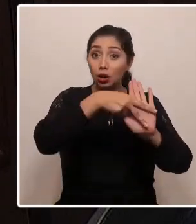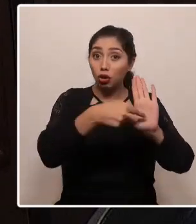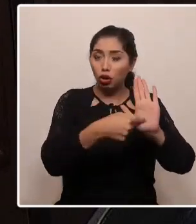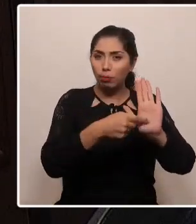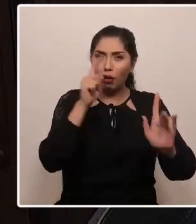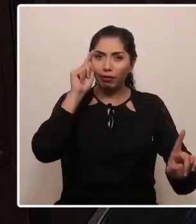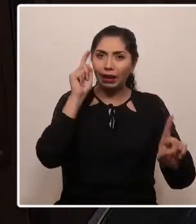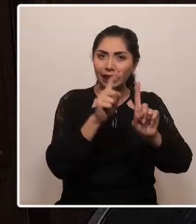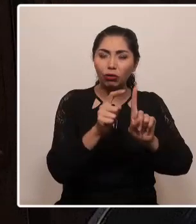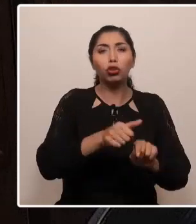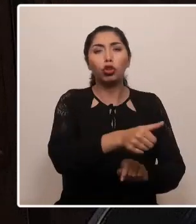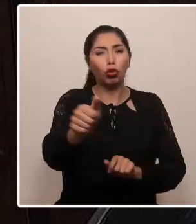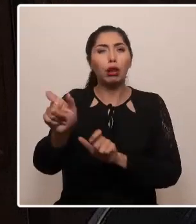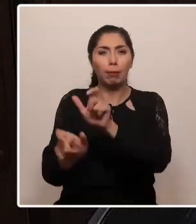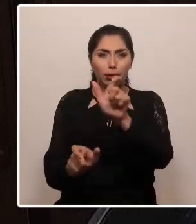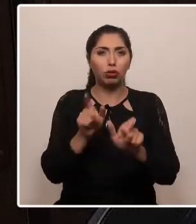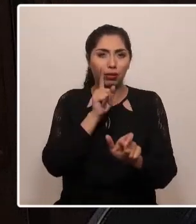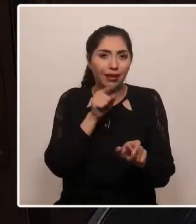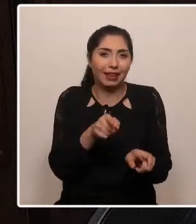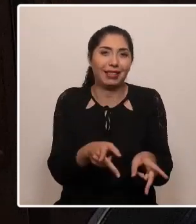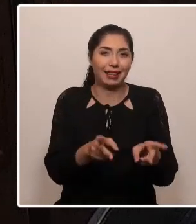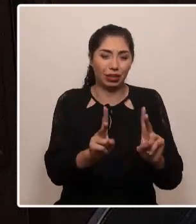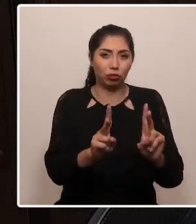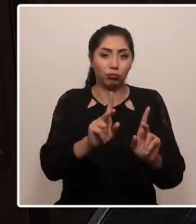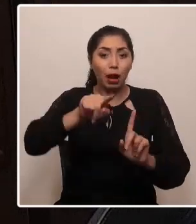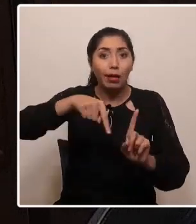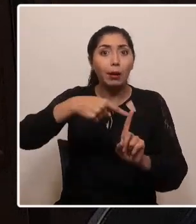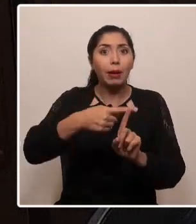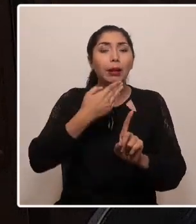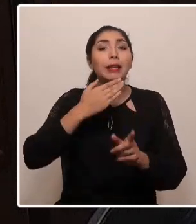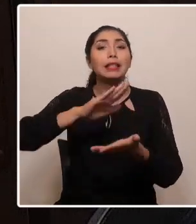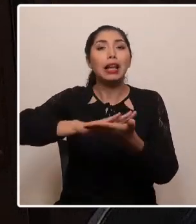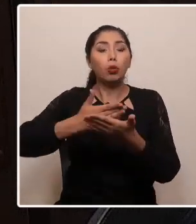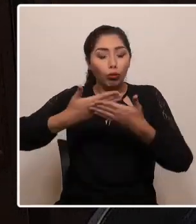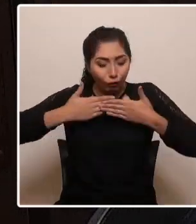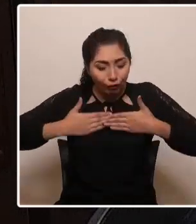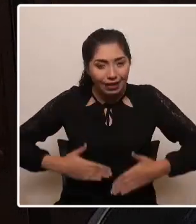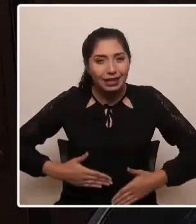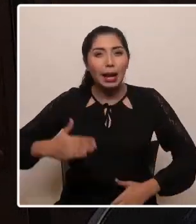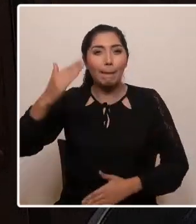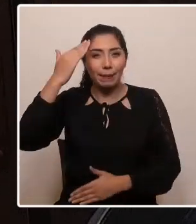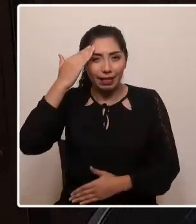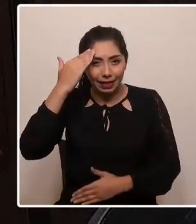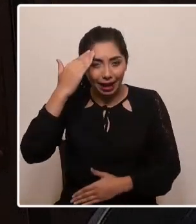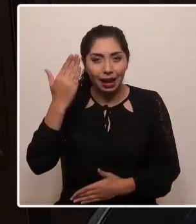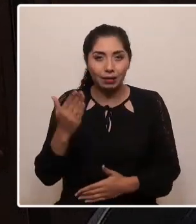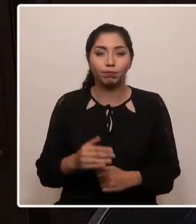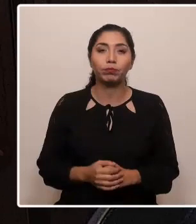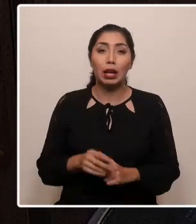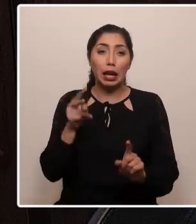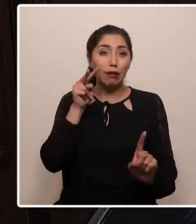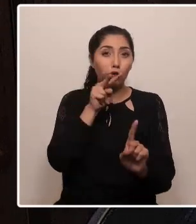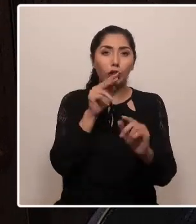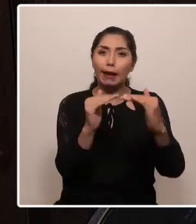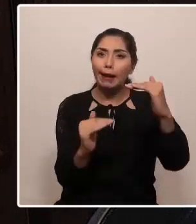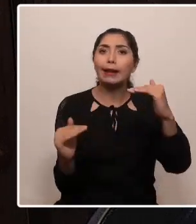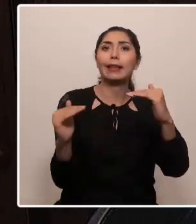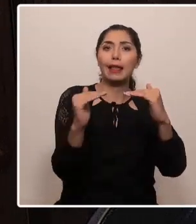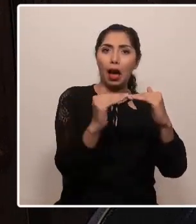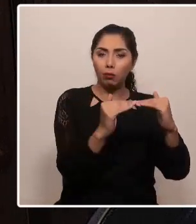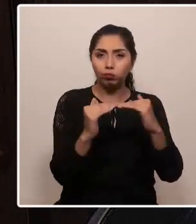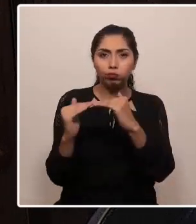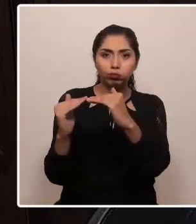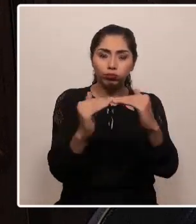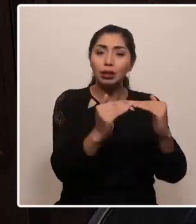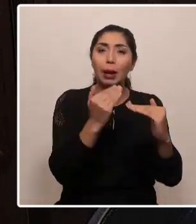personas cuenten con este derecho y que además incluye la salud física y mental, con un enfoque de equidad y que además integra las cosmovisiones culturales